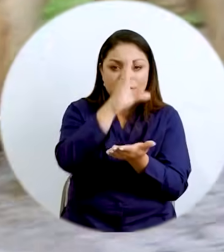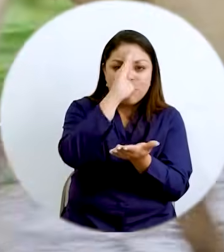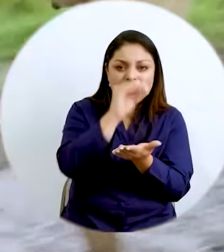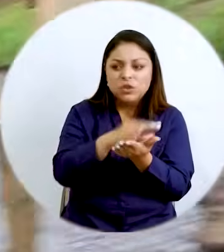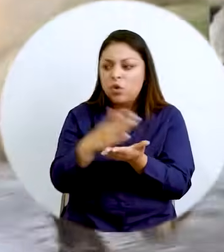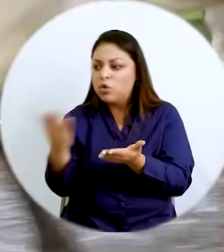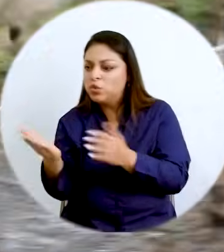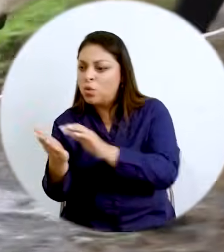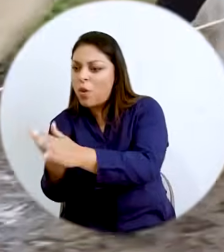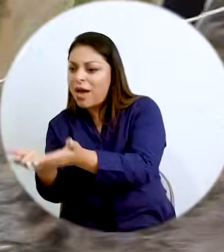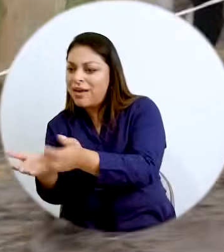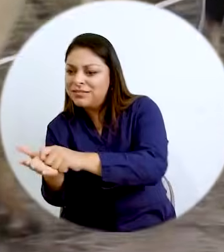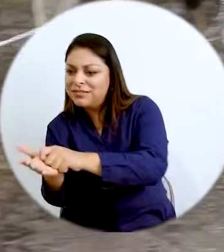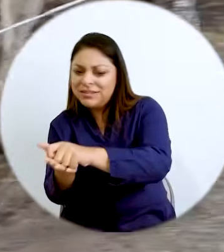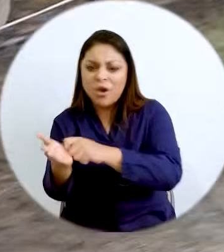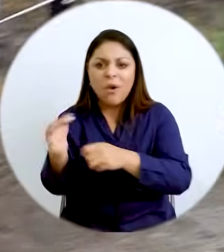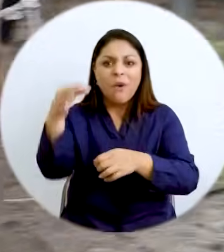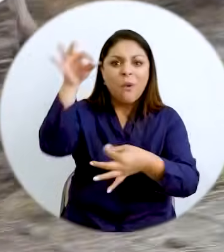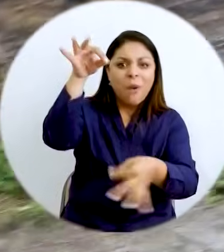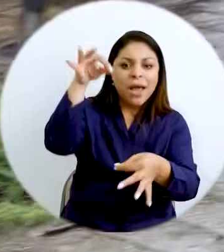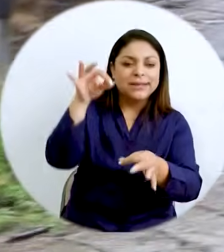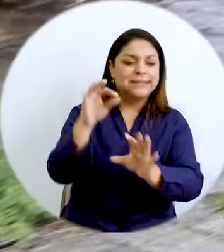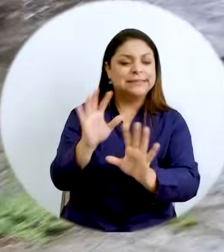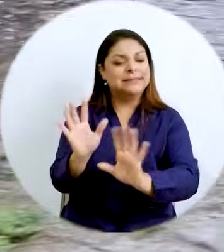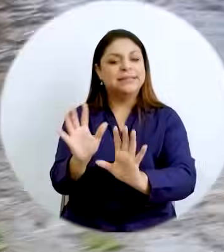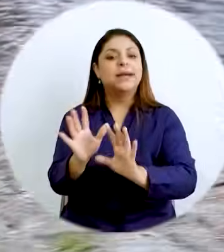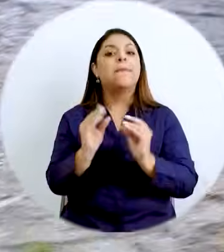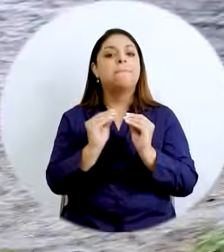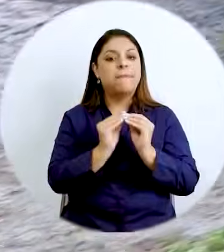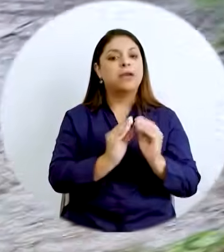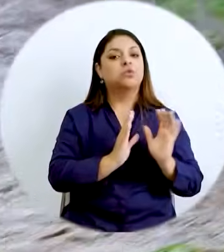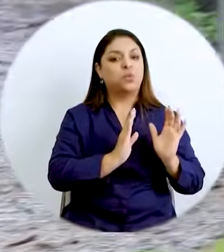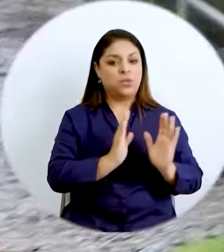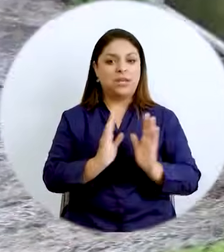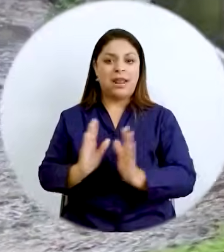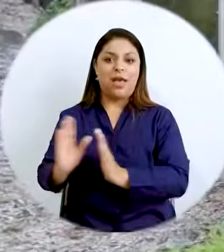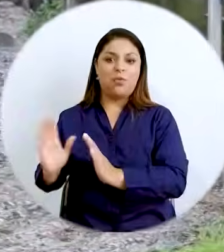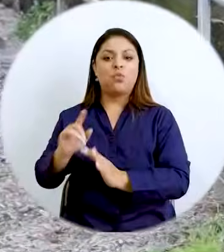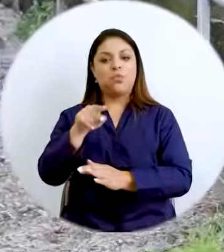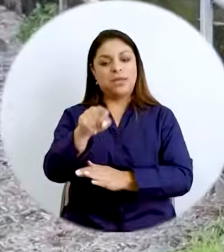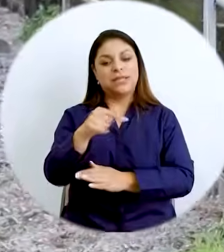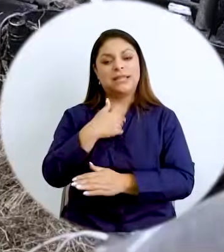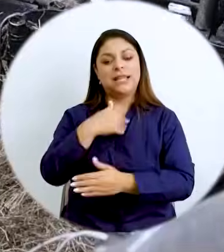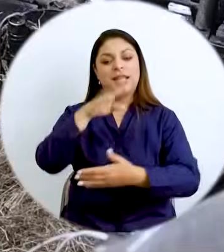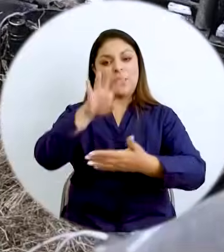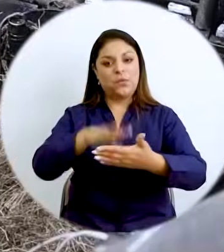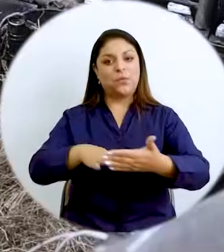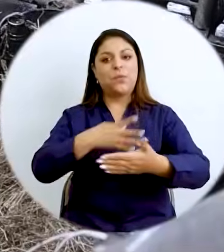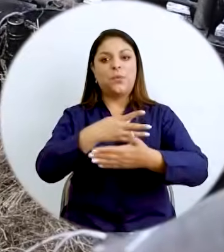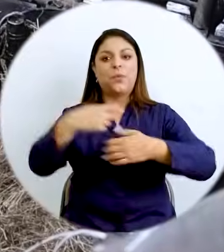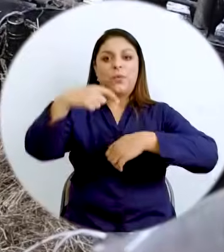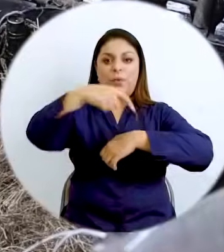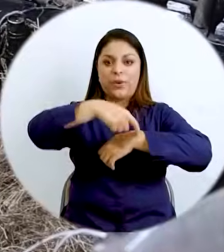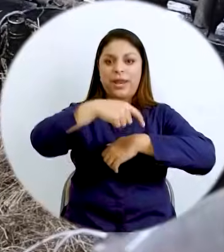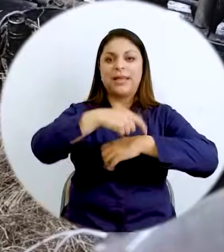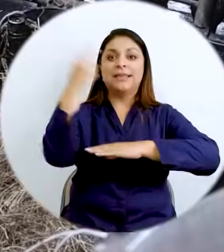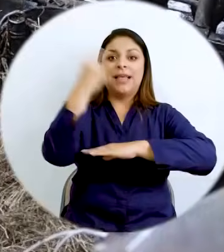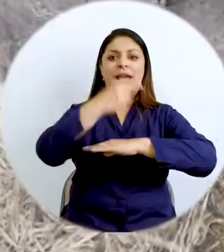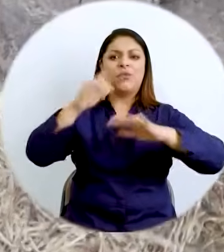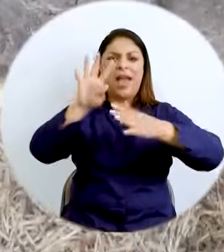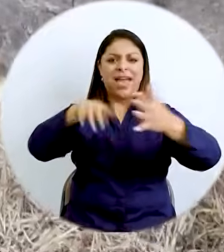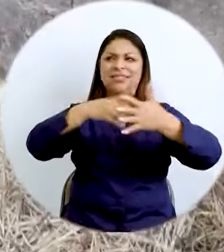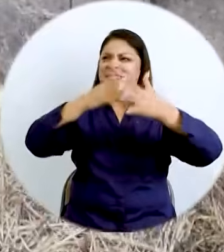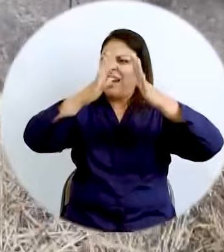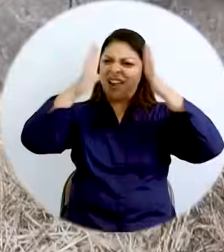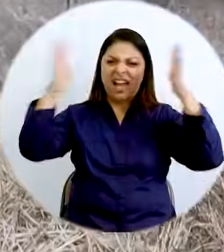un cuadernito aquí con una información, otro con otra, a veces son hojitas, el más ordenado tiene una agenda con orden